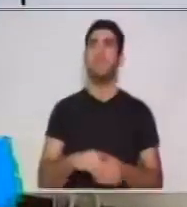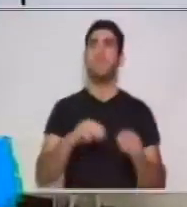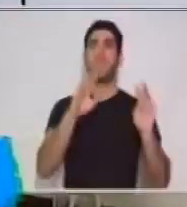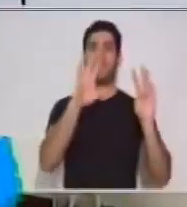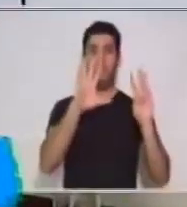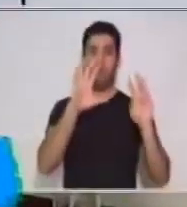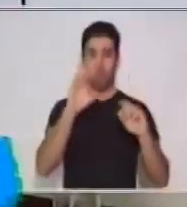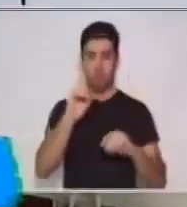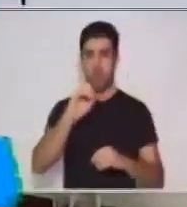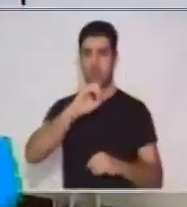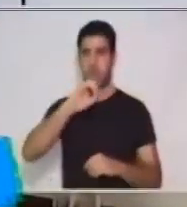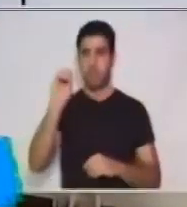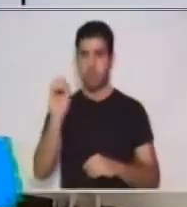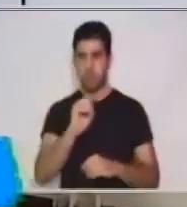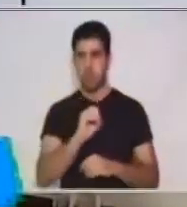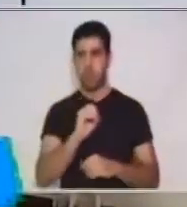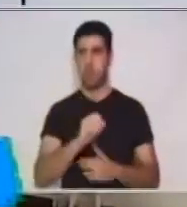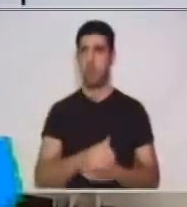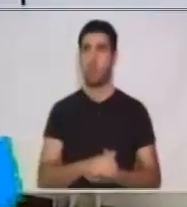80%